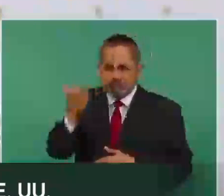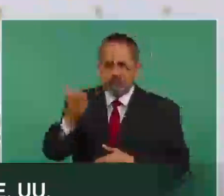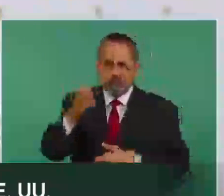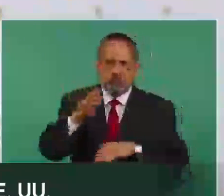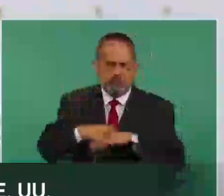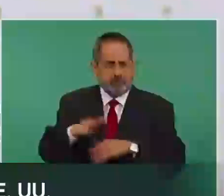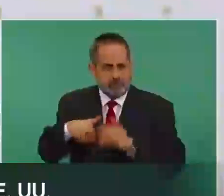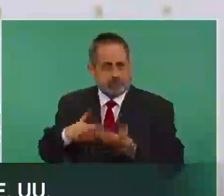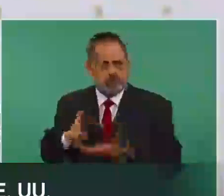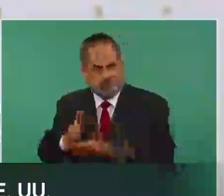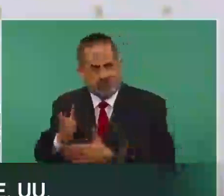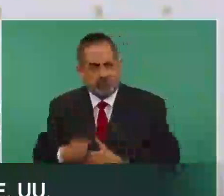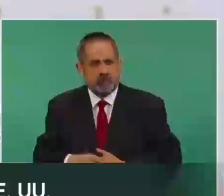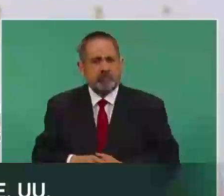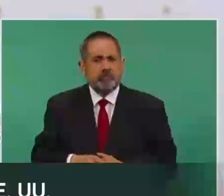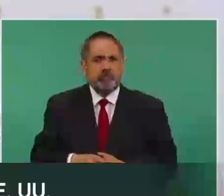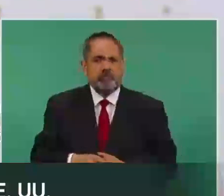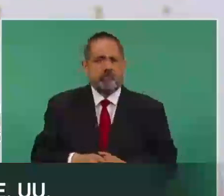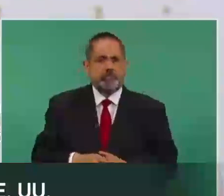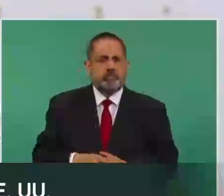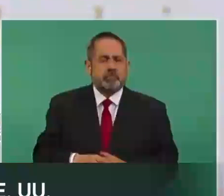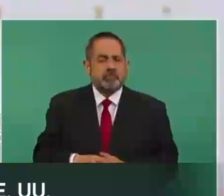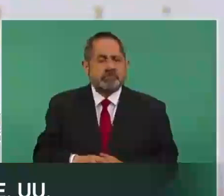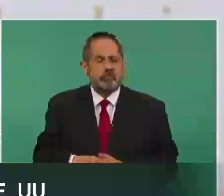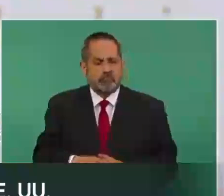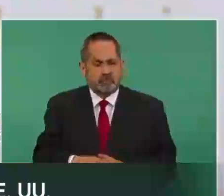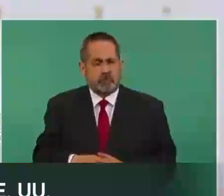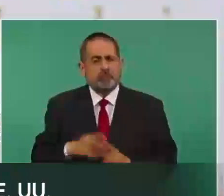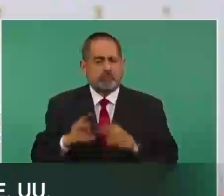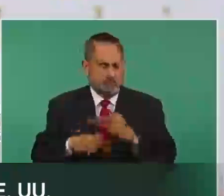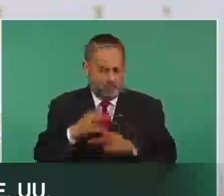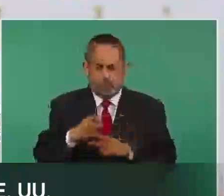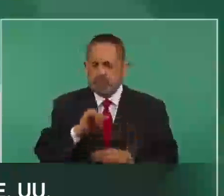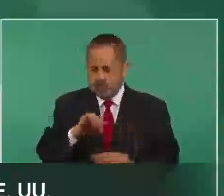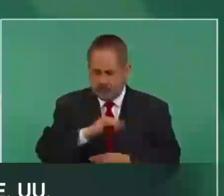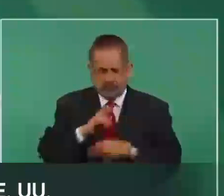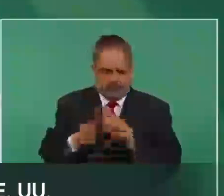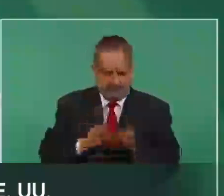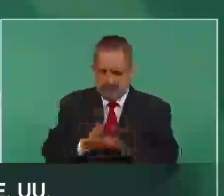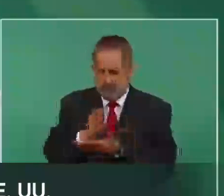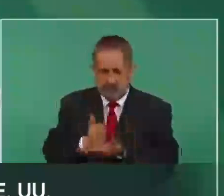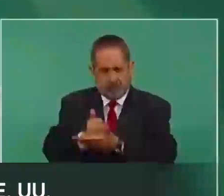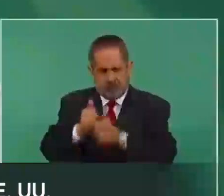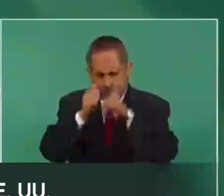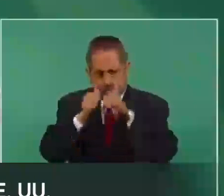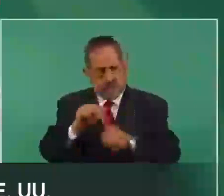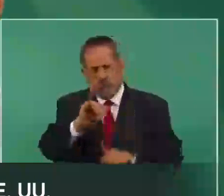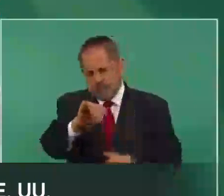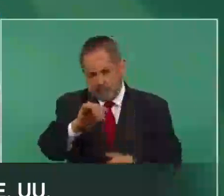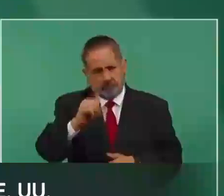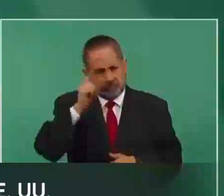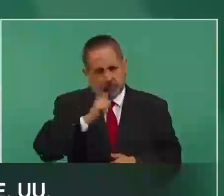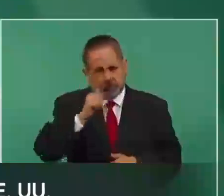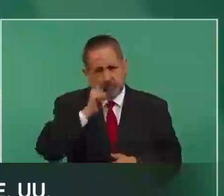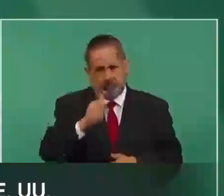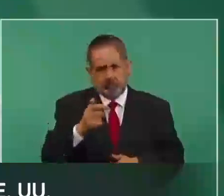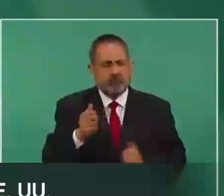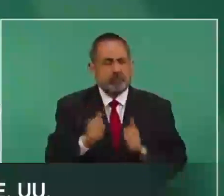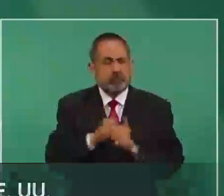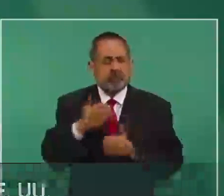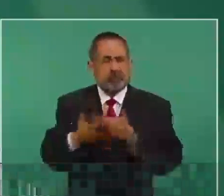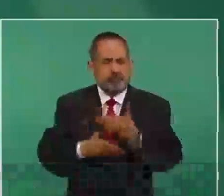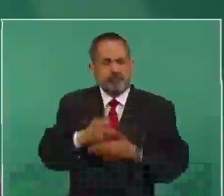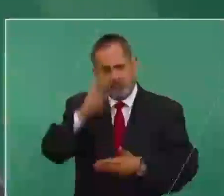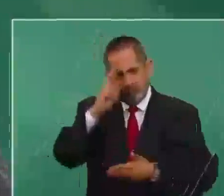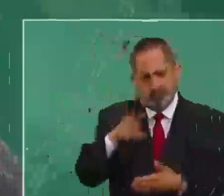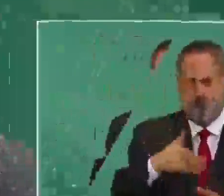enfrentar el grave problema del cambio climático, originado por el aumento de las emisiones de dióxido de carbono y de otros contaminantes del